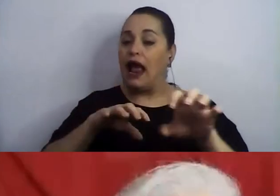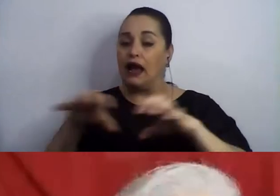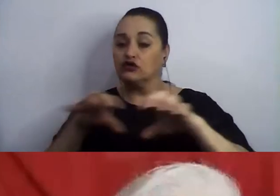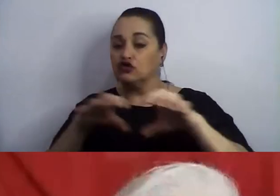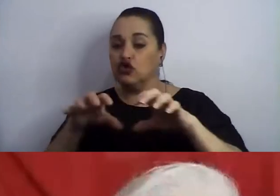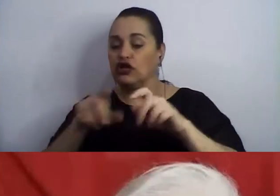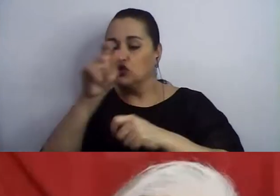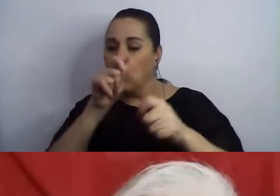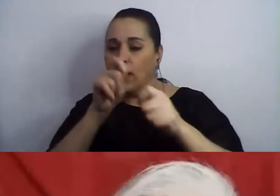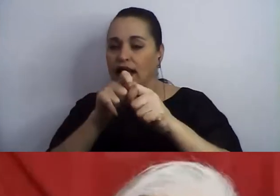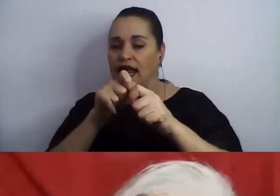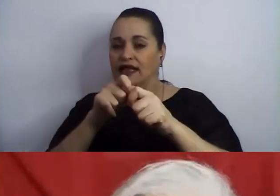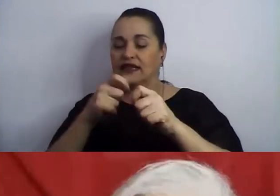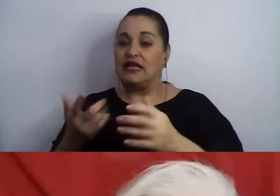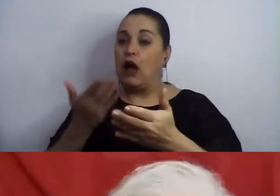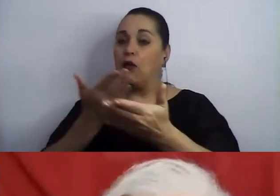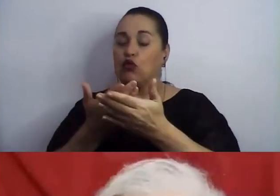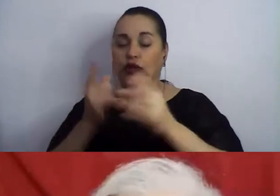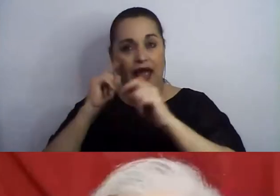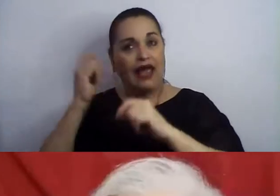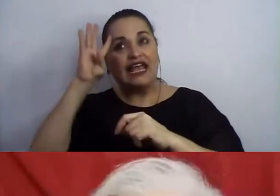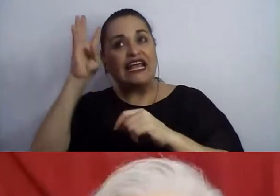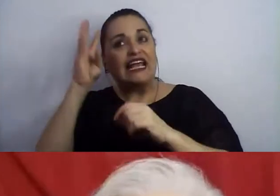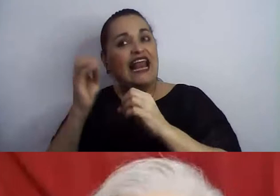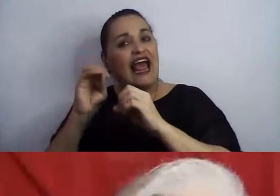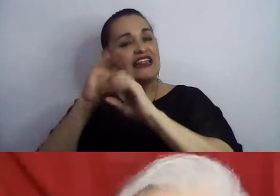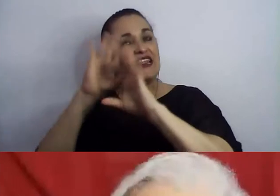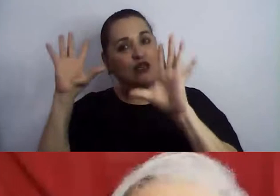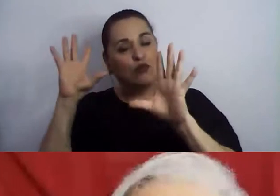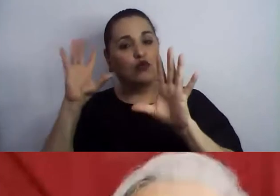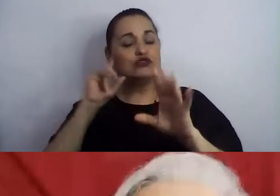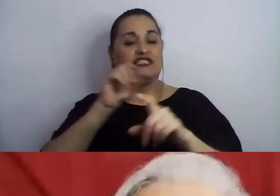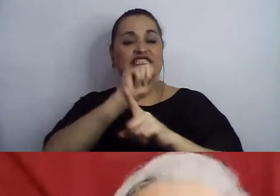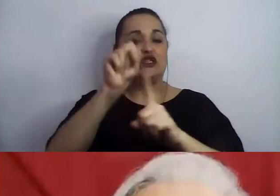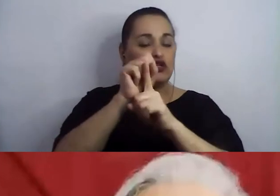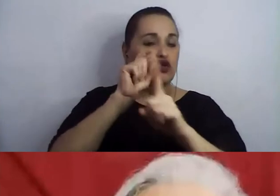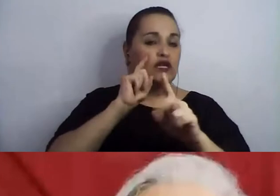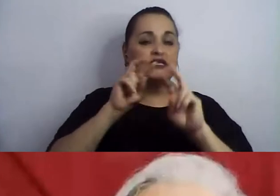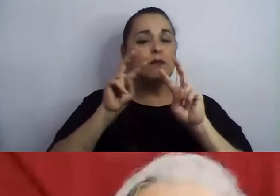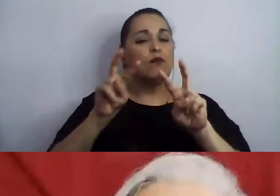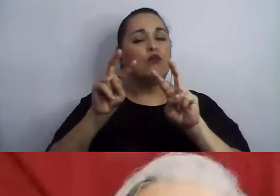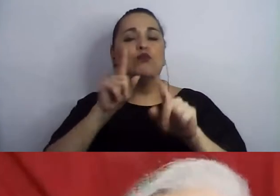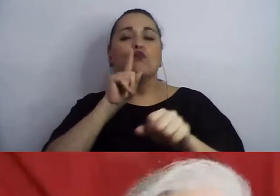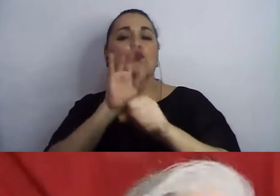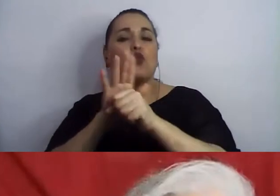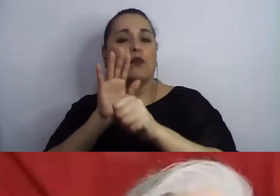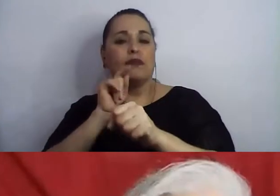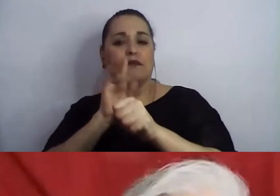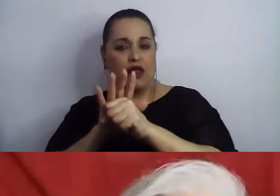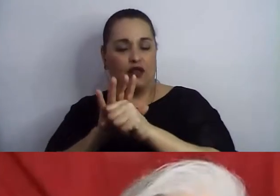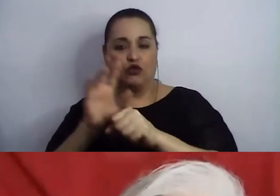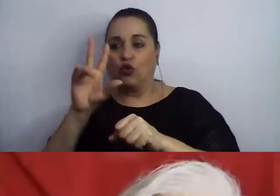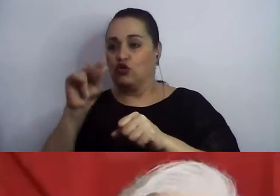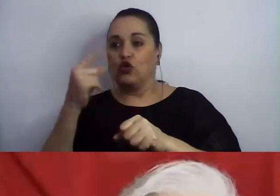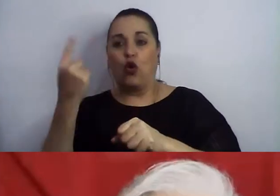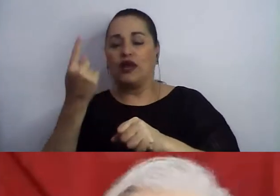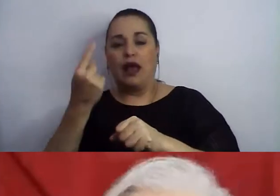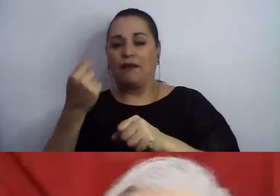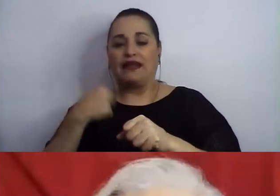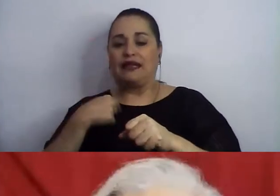y abordajes creativos de las situaciones y del monitoreo de cumplimiento, y no únicamente como agente